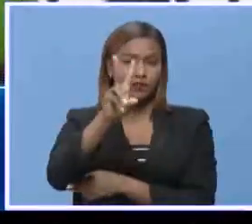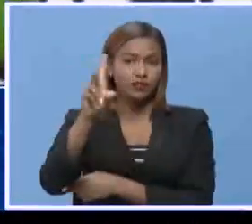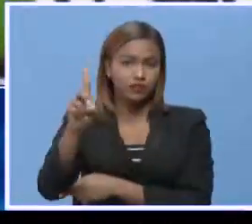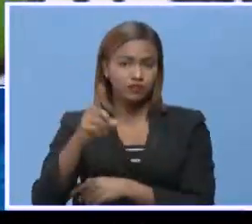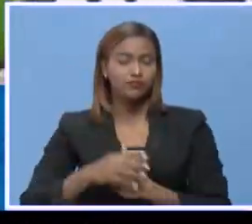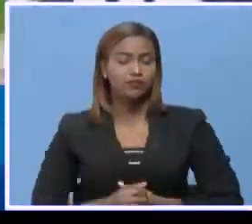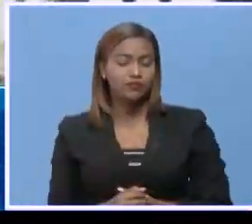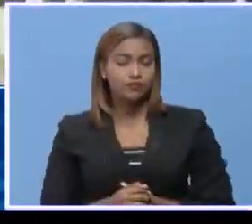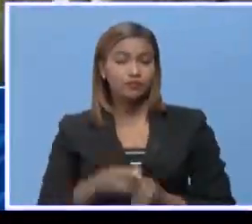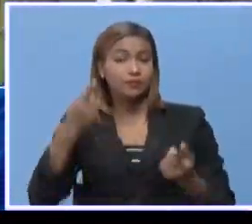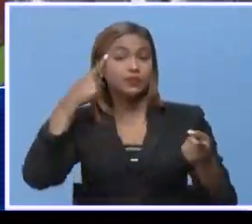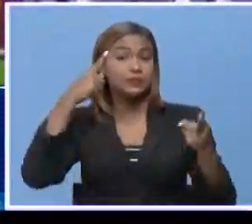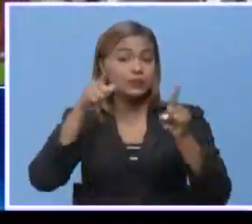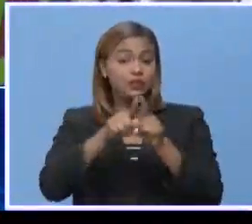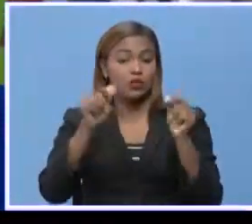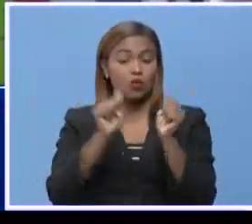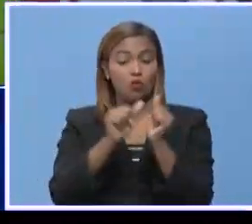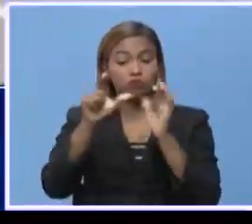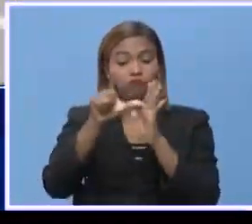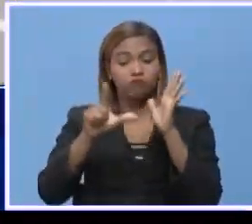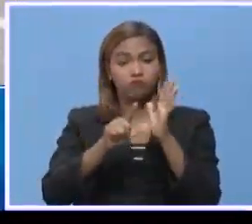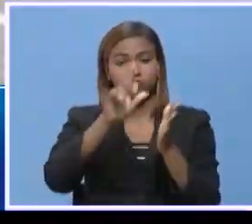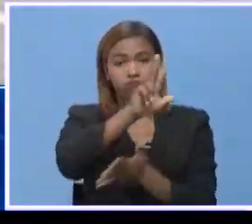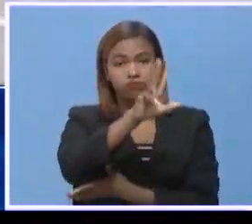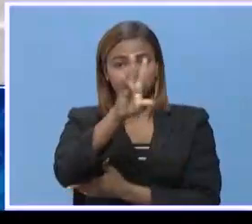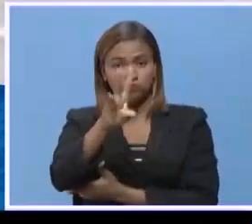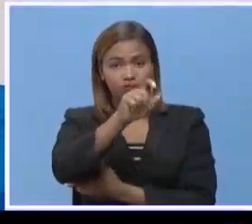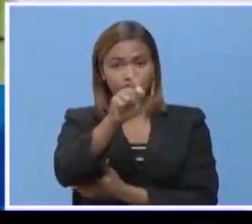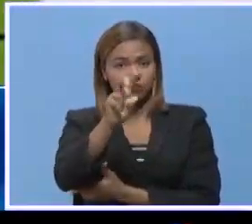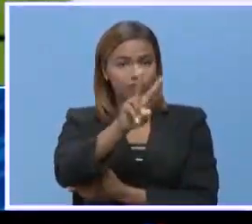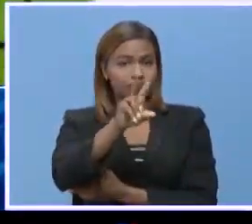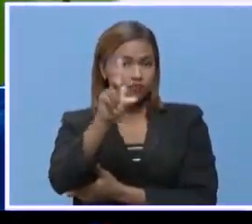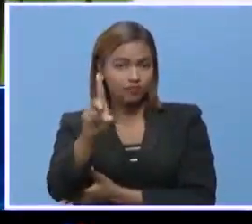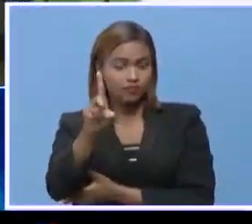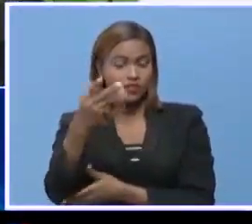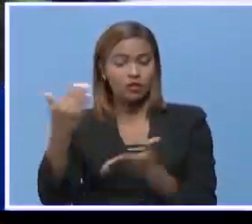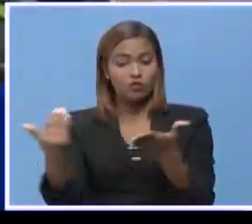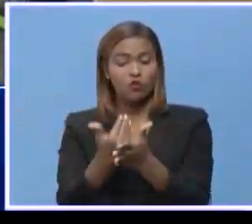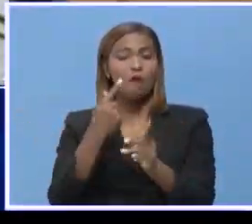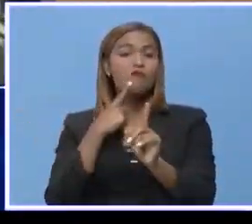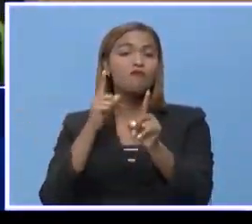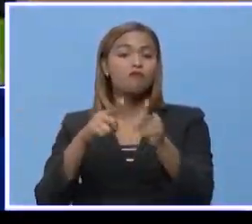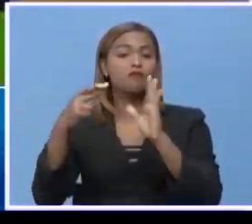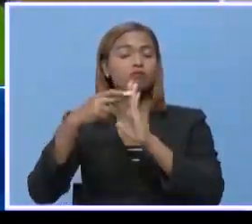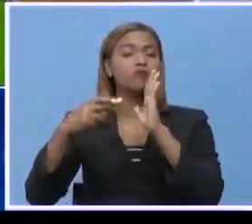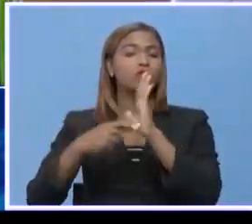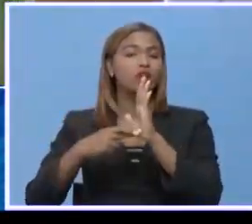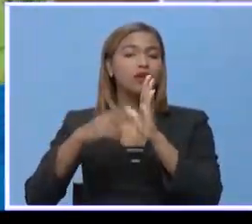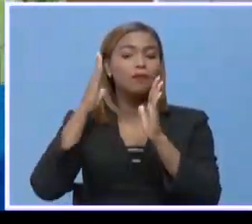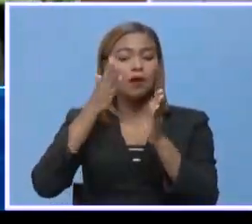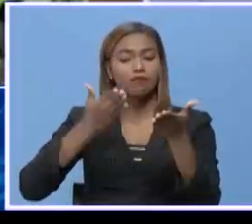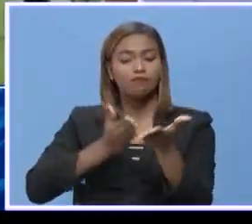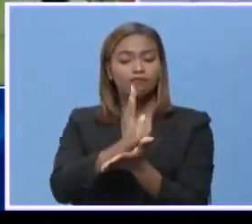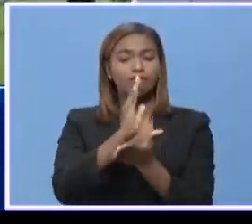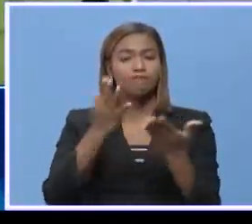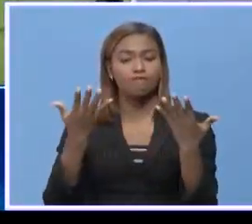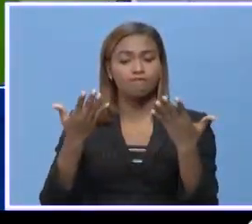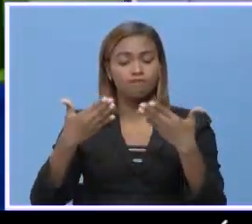721. De acuerdo al decreto 37-21, las nuevas medidas que entrarán en